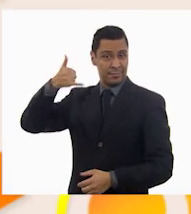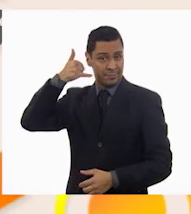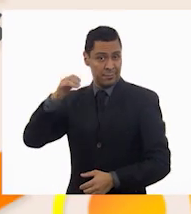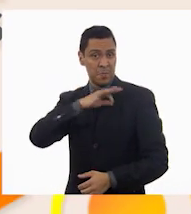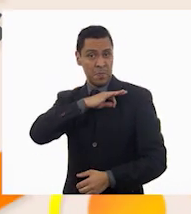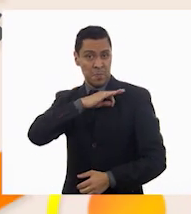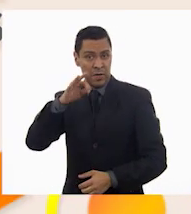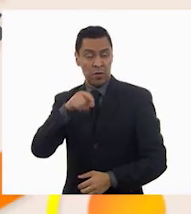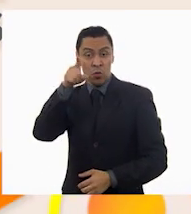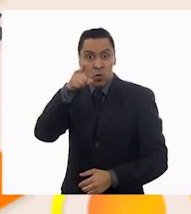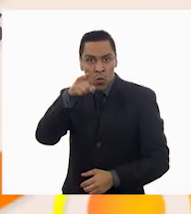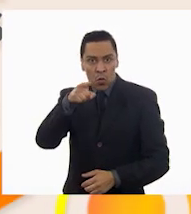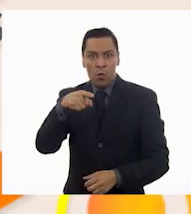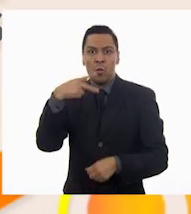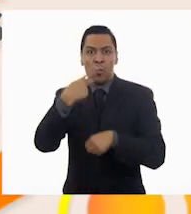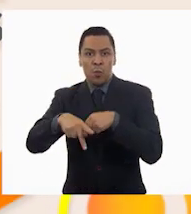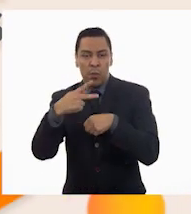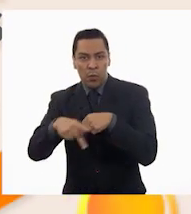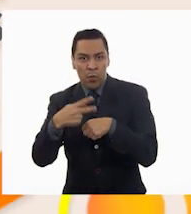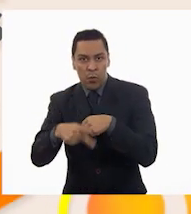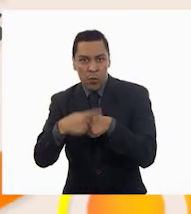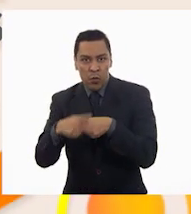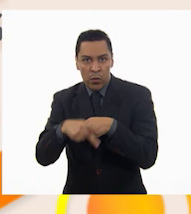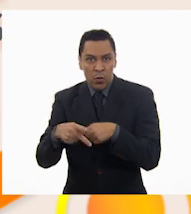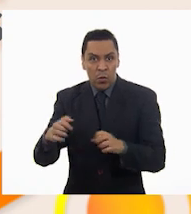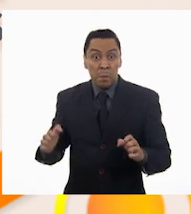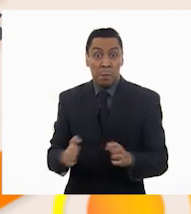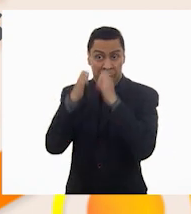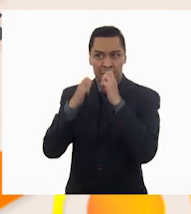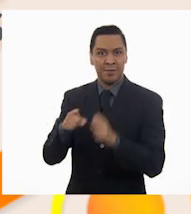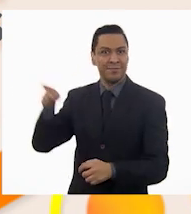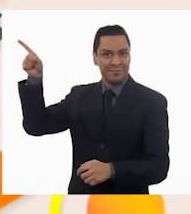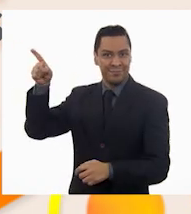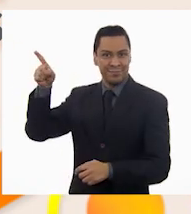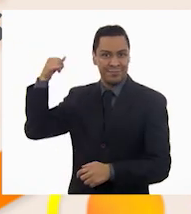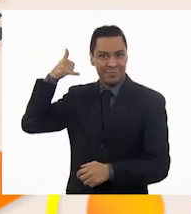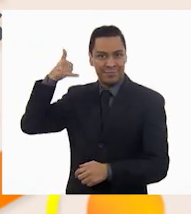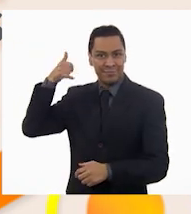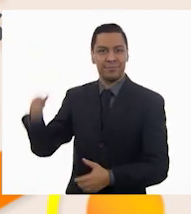este número puedes llamar cuando tú o alguien cerca de ti tenga una emergencia.